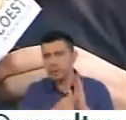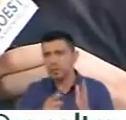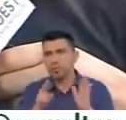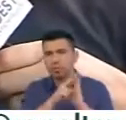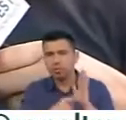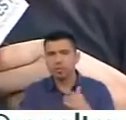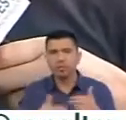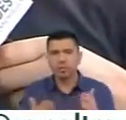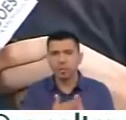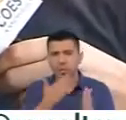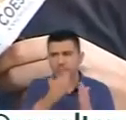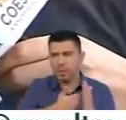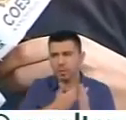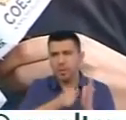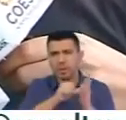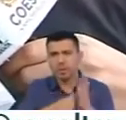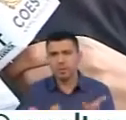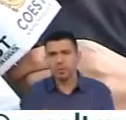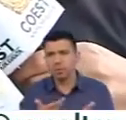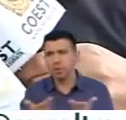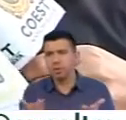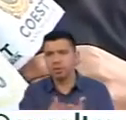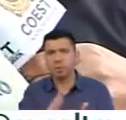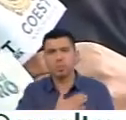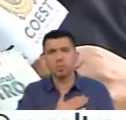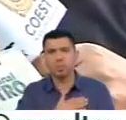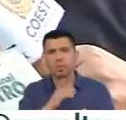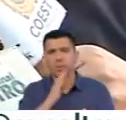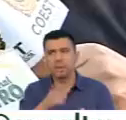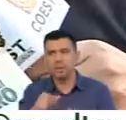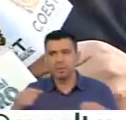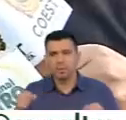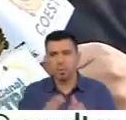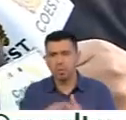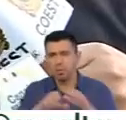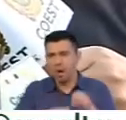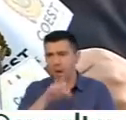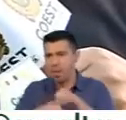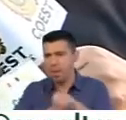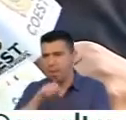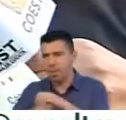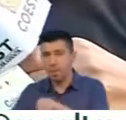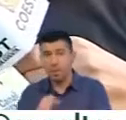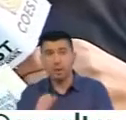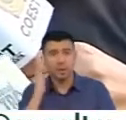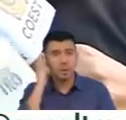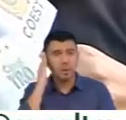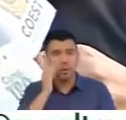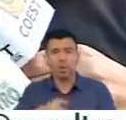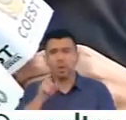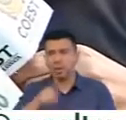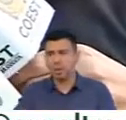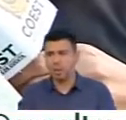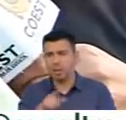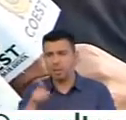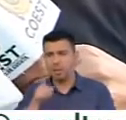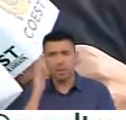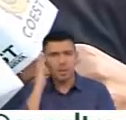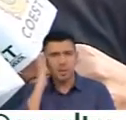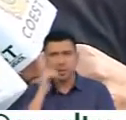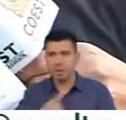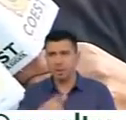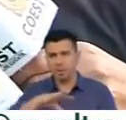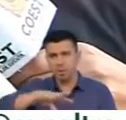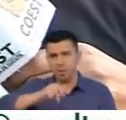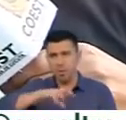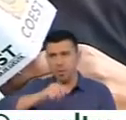normas. Hemos identificado también una serie de personas, hemos estado verificando el tema de celulares que también nos vienen afectando, especialmente en el